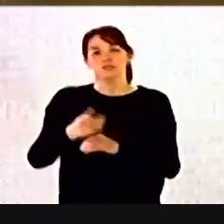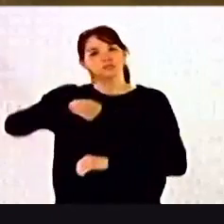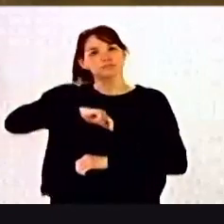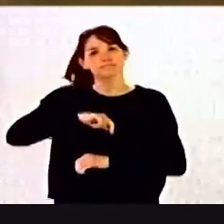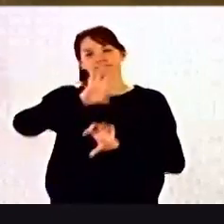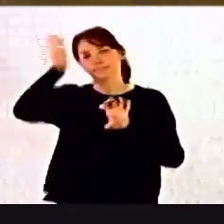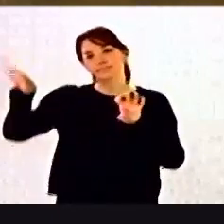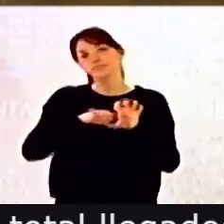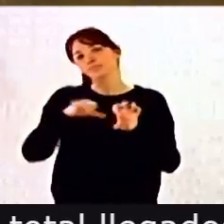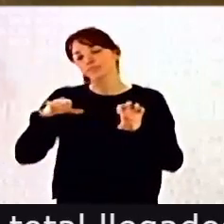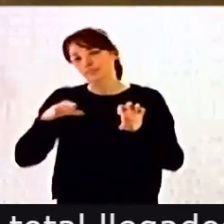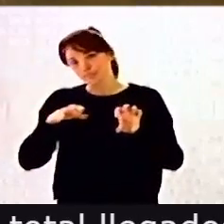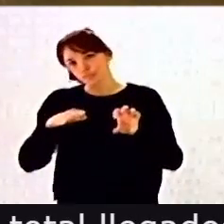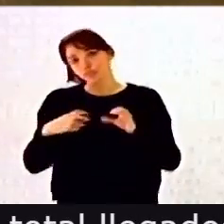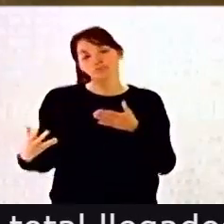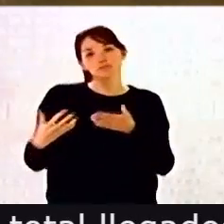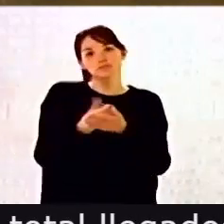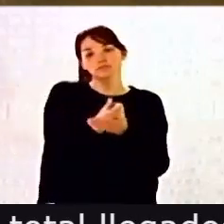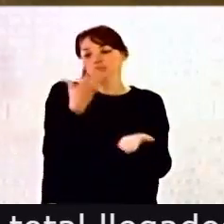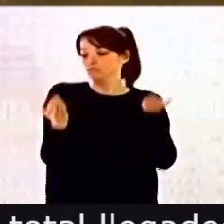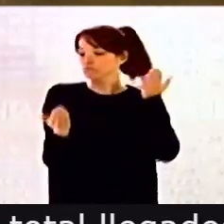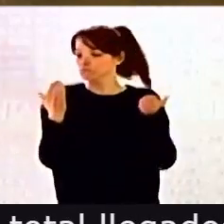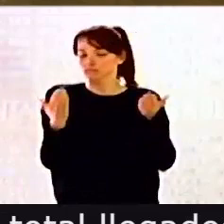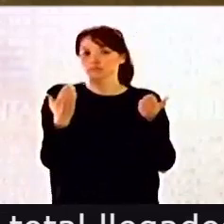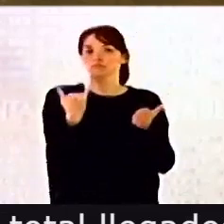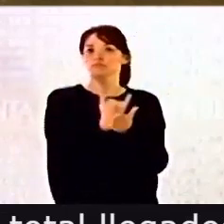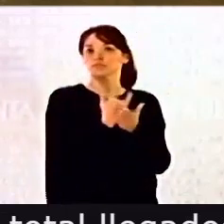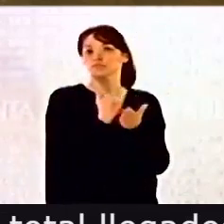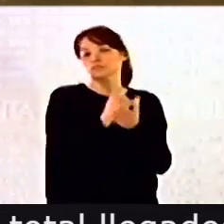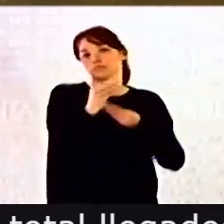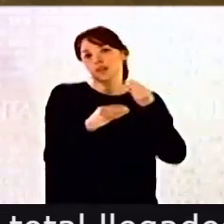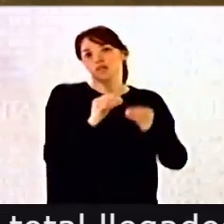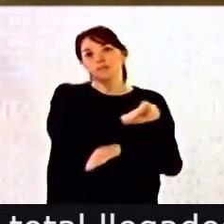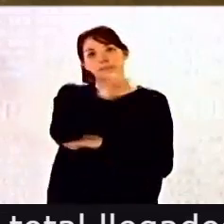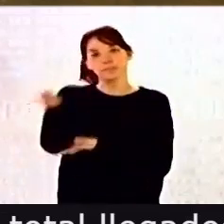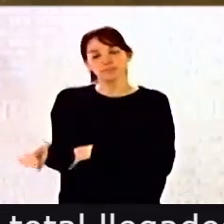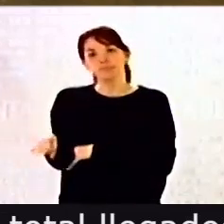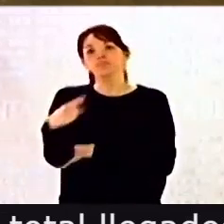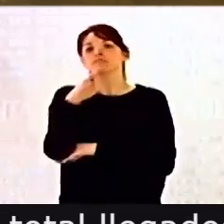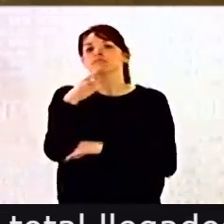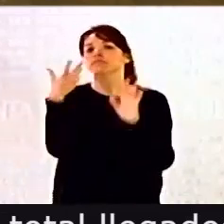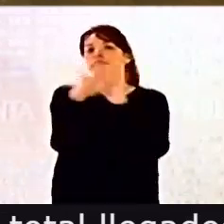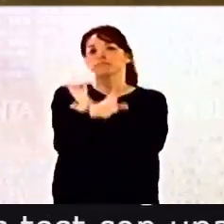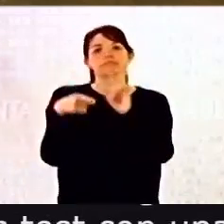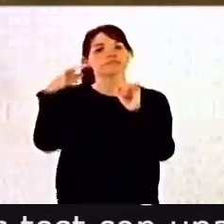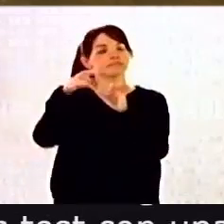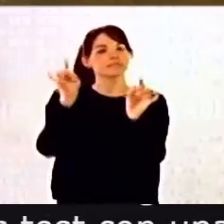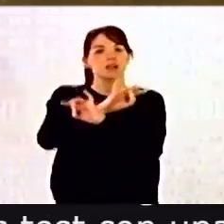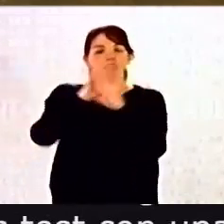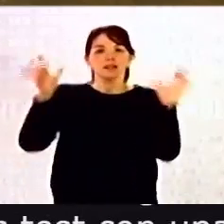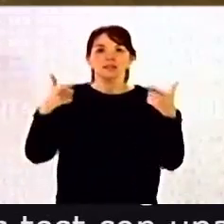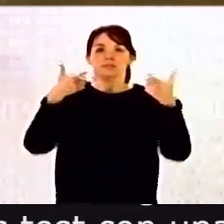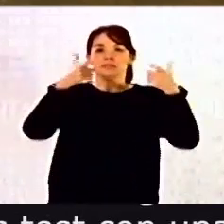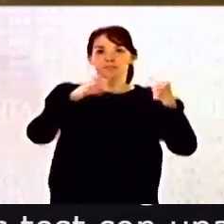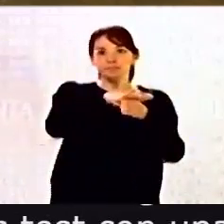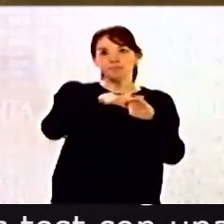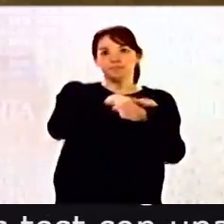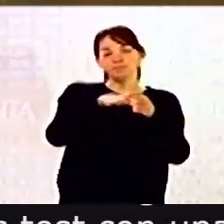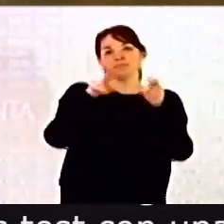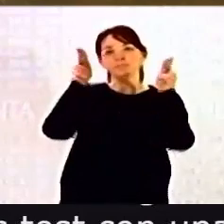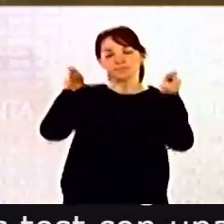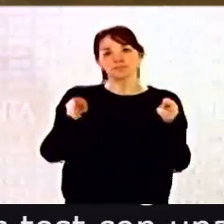comunidades autónomas que más ampliamente está utilizando los test, con una indicación clara en el sector de las residencias